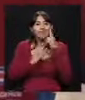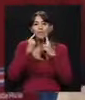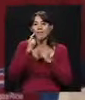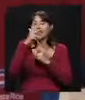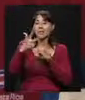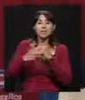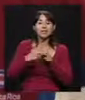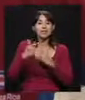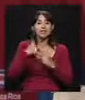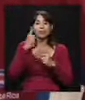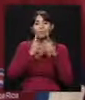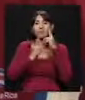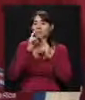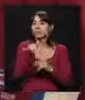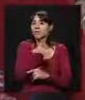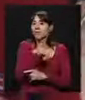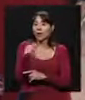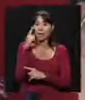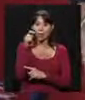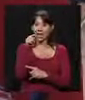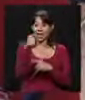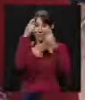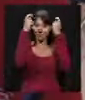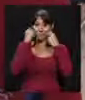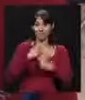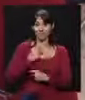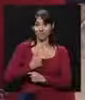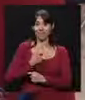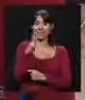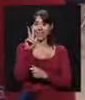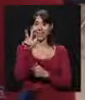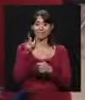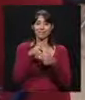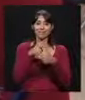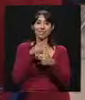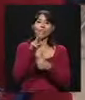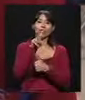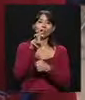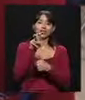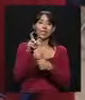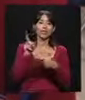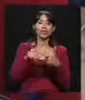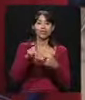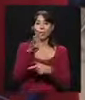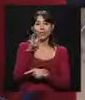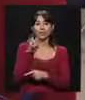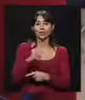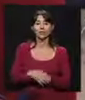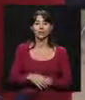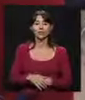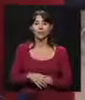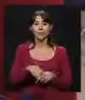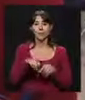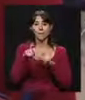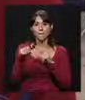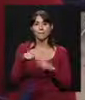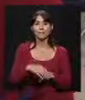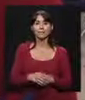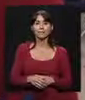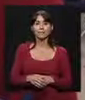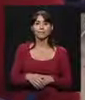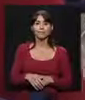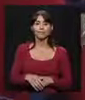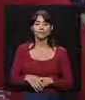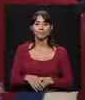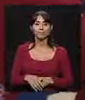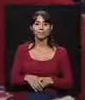y al ser pues nuestra ex primera experiencia hemos tenido ayer un resultado positivo y los demás pues nos han ayudado a crecer desde otro punto de vista